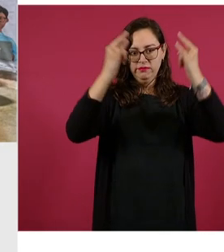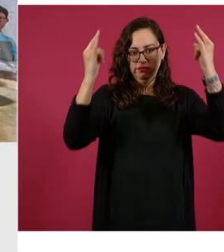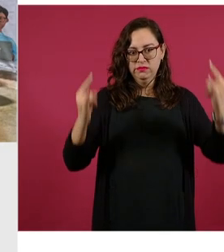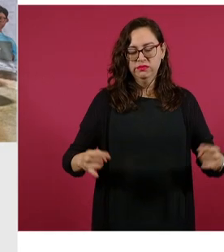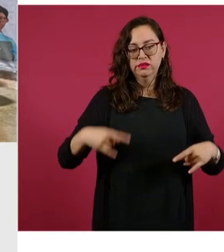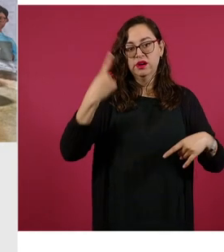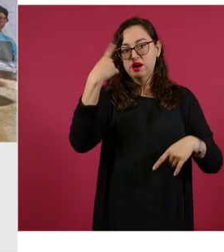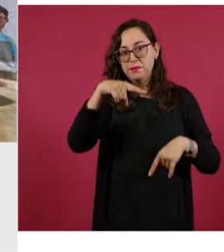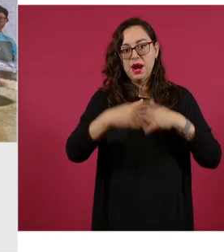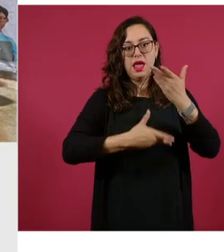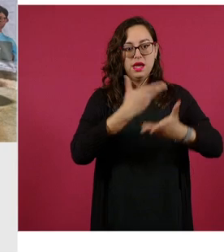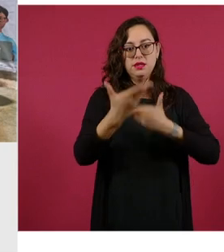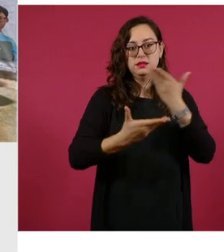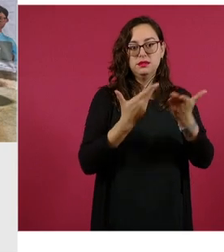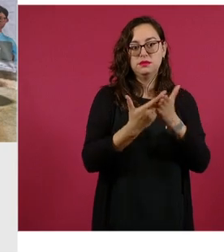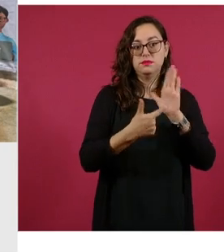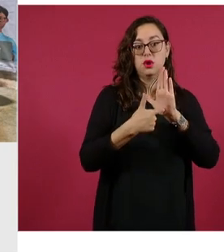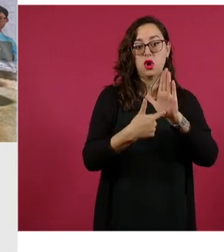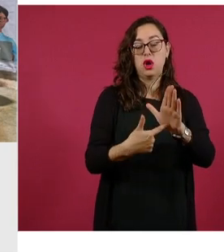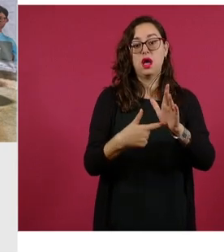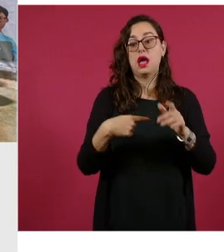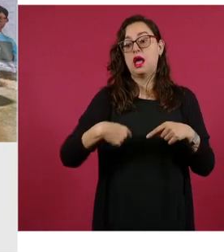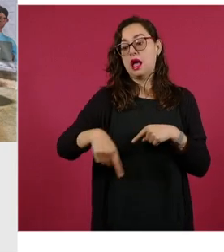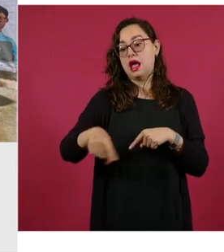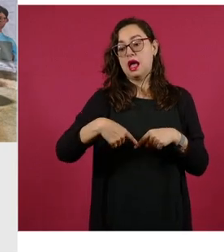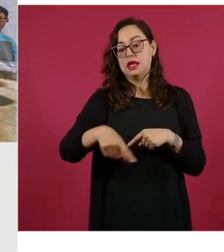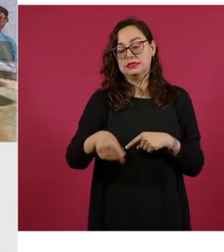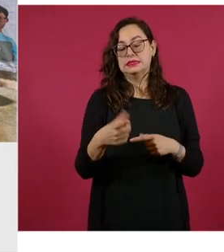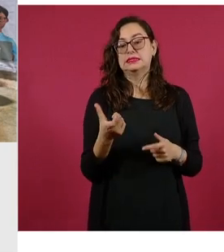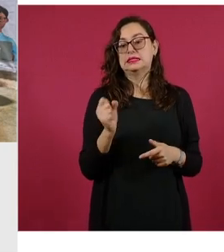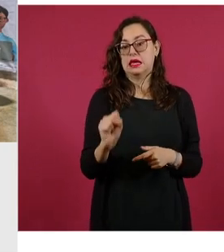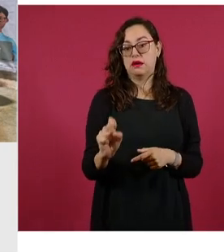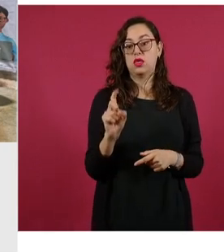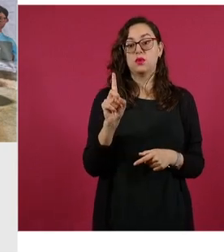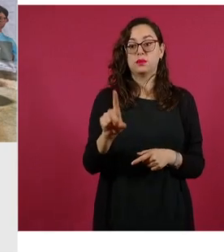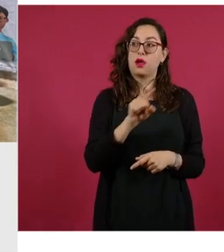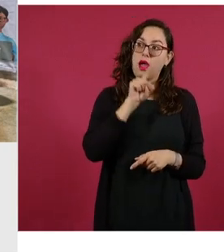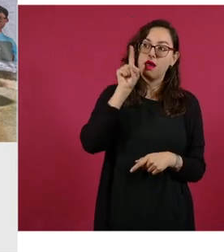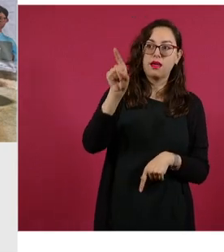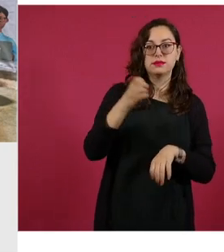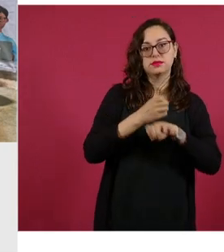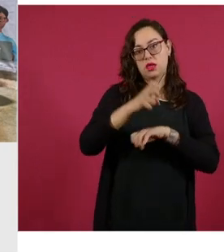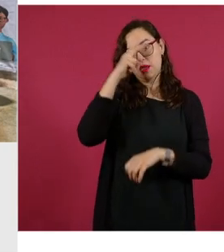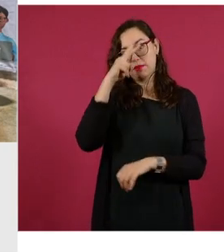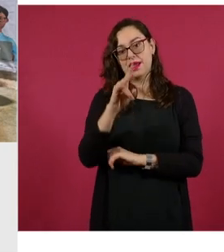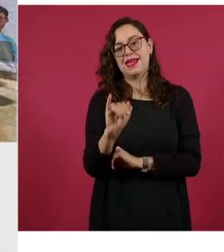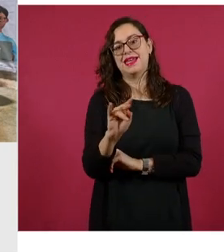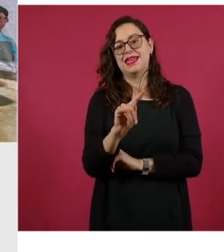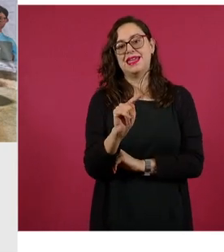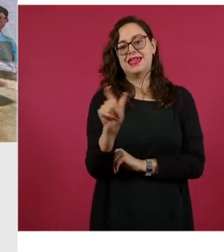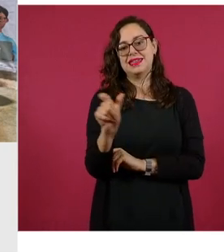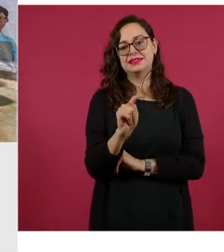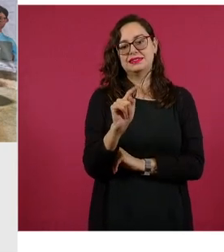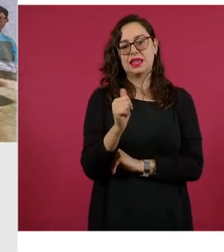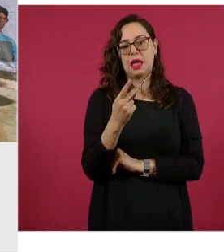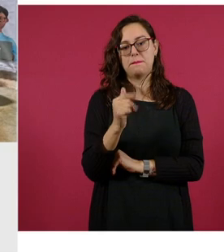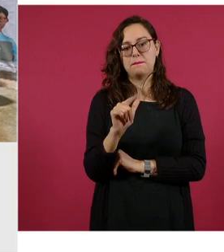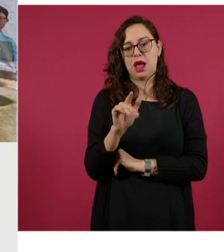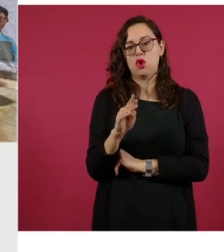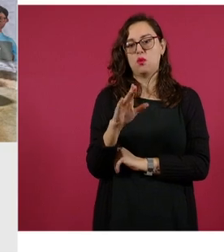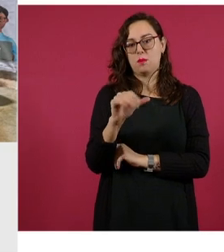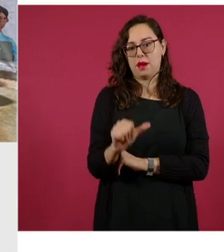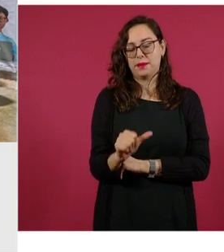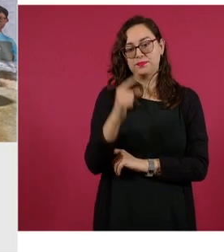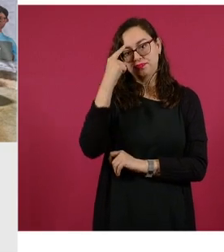semana vamos a estar en la explanada municipal de Ixtapaluca atendiendo a las personas y mostrando opciones de vivienda en la zona